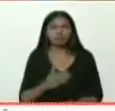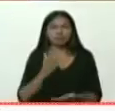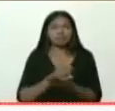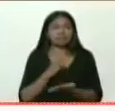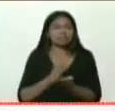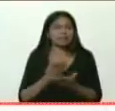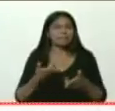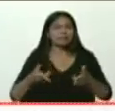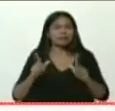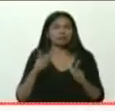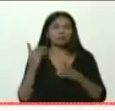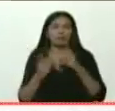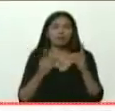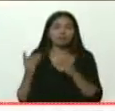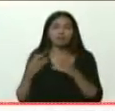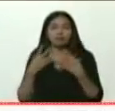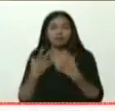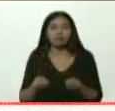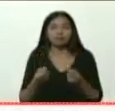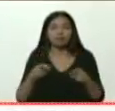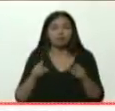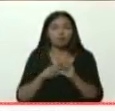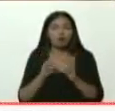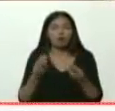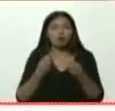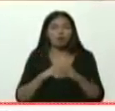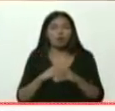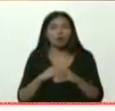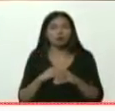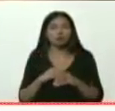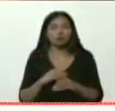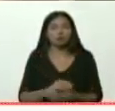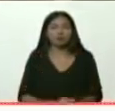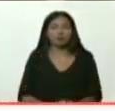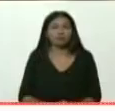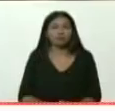Siempre listos para el diálogo, el entendimiento, la negociación y los acuerdos.